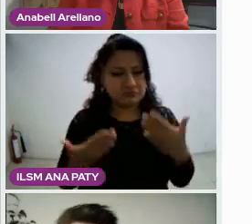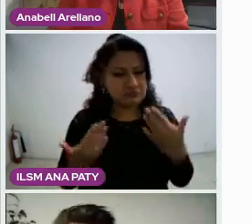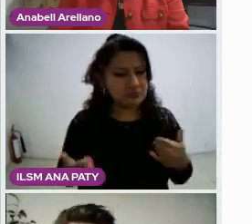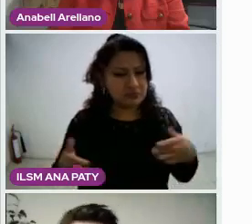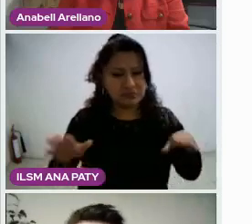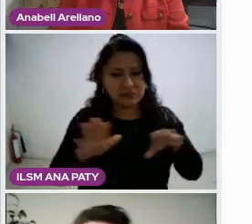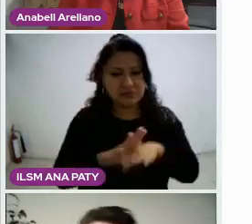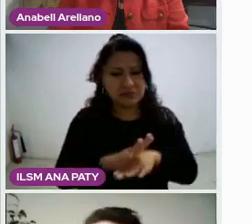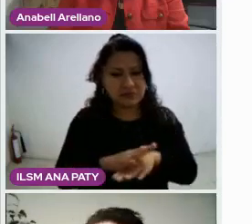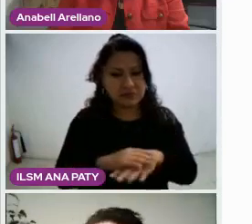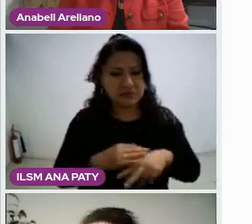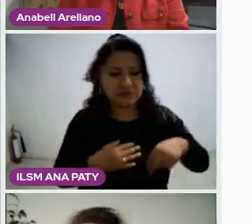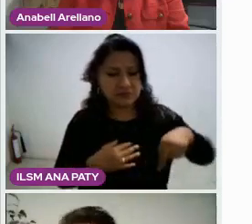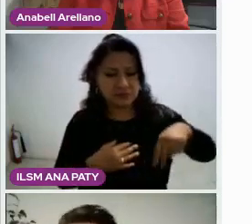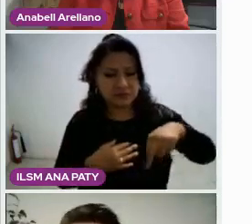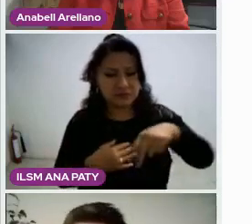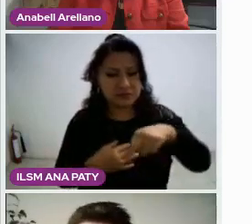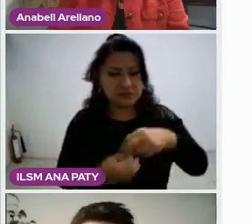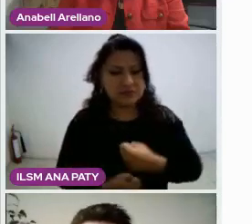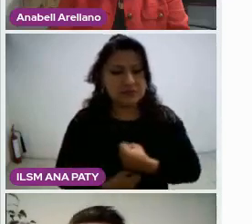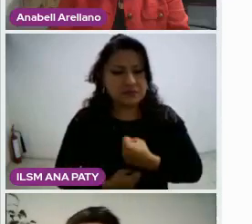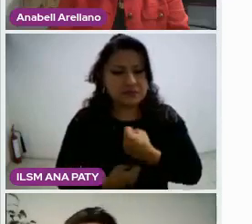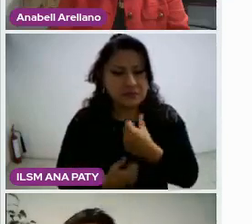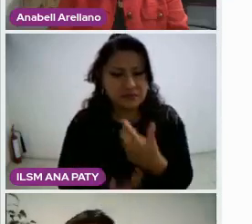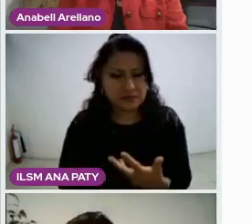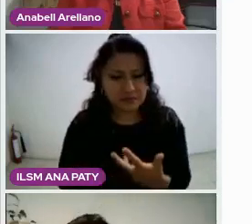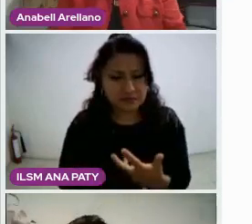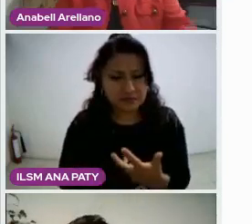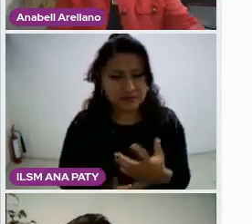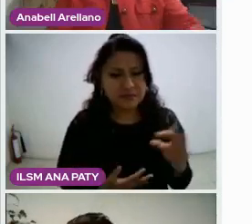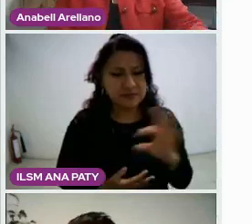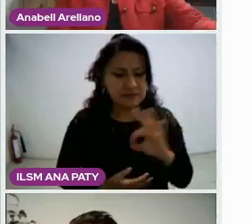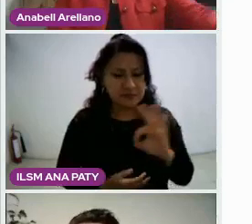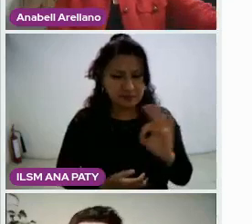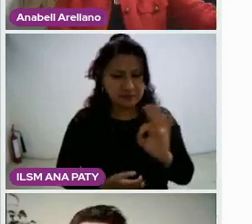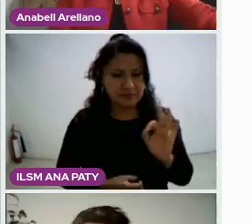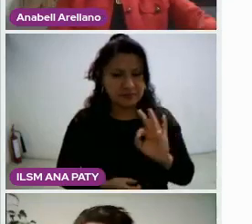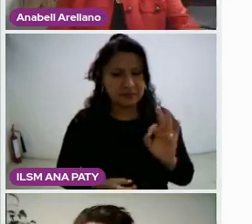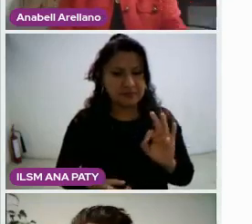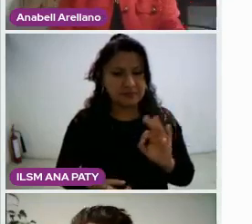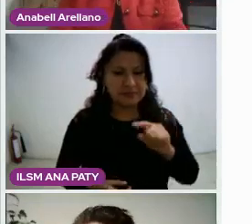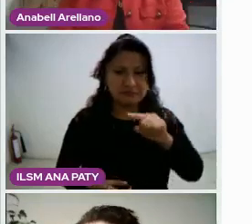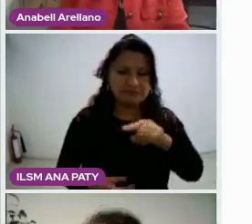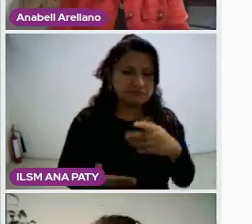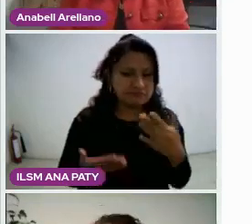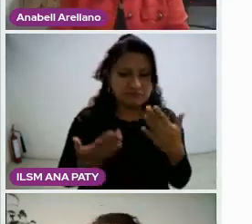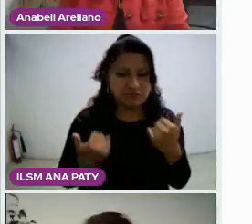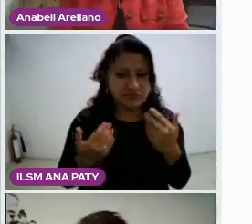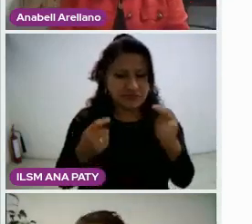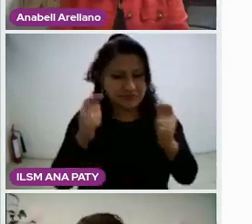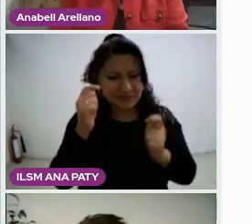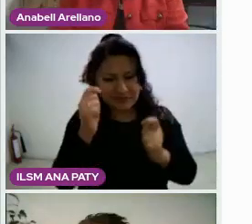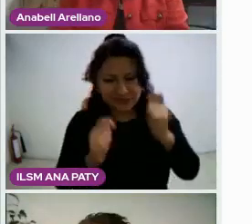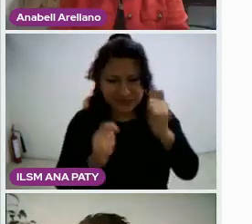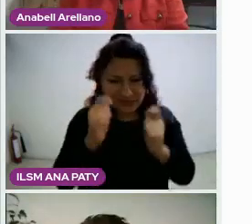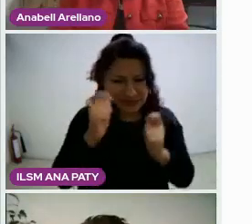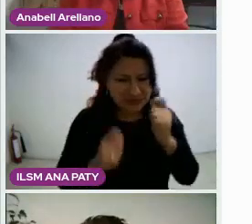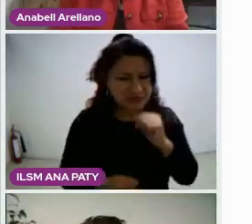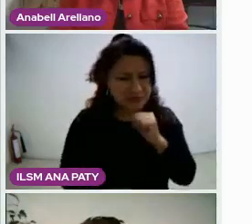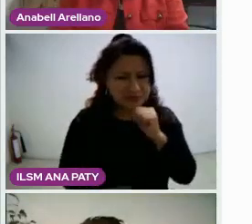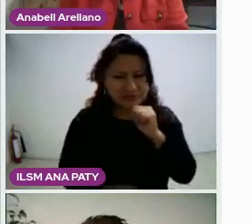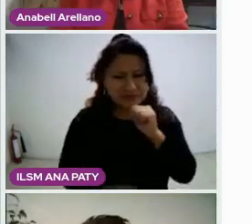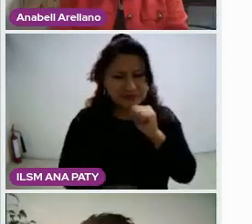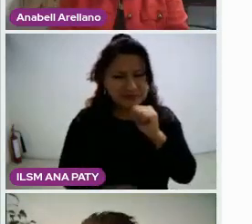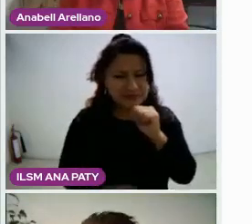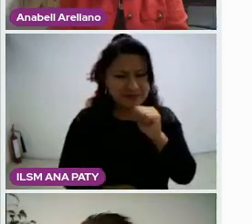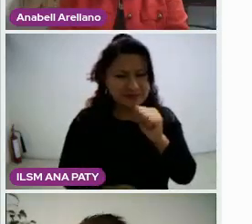de expresarse, ¿no? Tal vez no tienen ademanes, no logran expresar de otra manera, como a lo mejor si ustedes